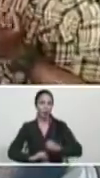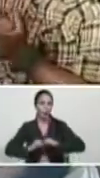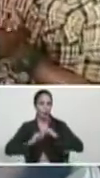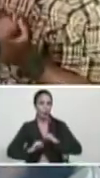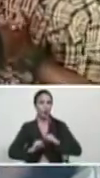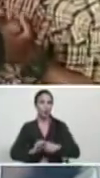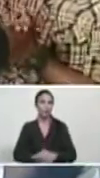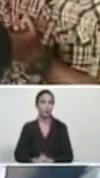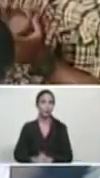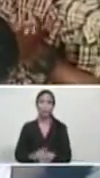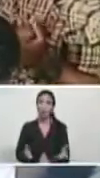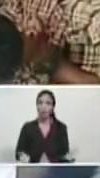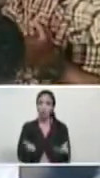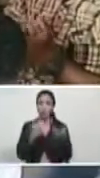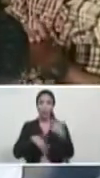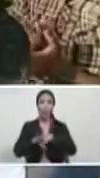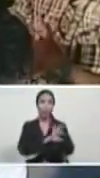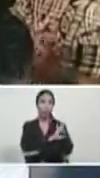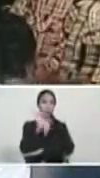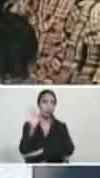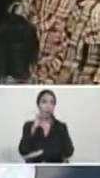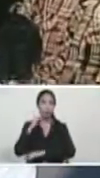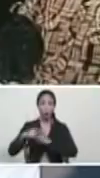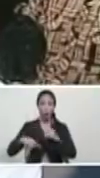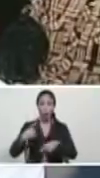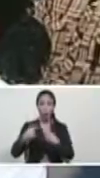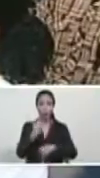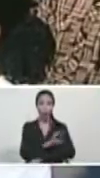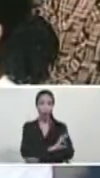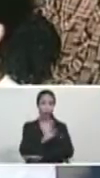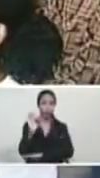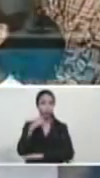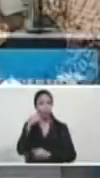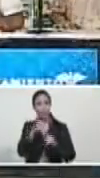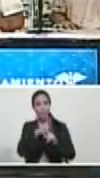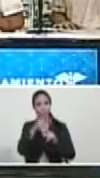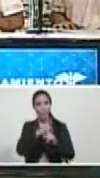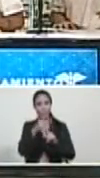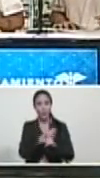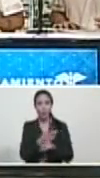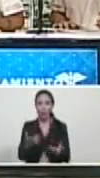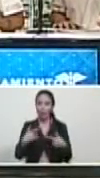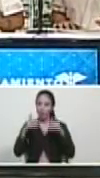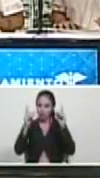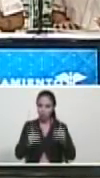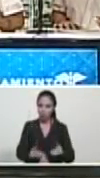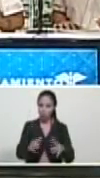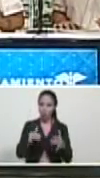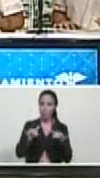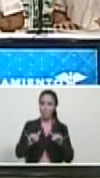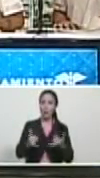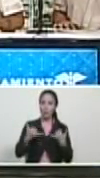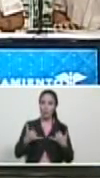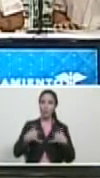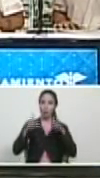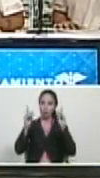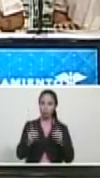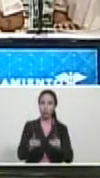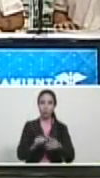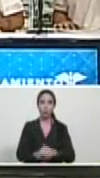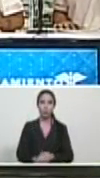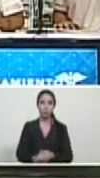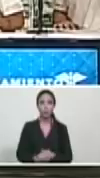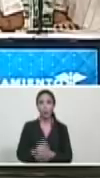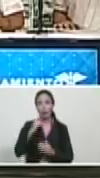a dedicarse 24 horas del día. Son decisiones que nos deben permitir lograr